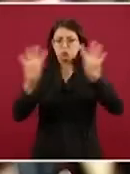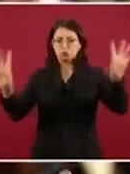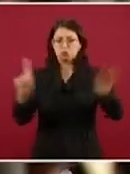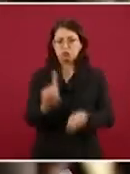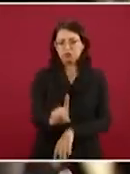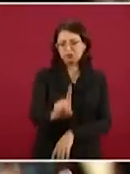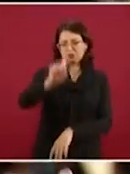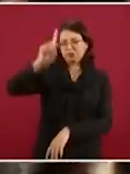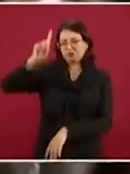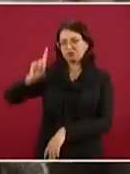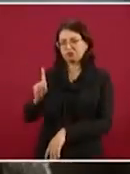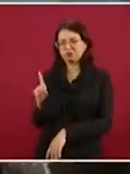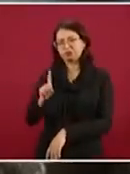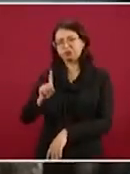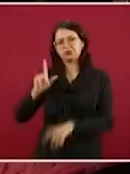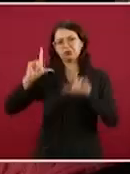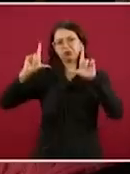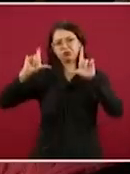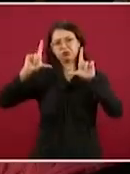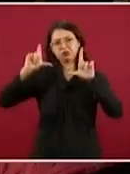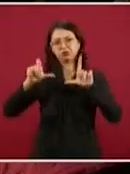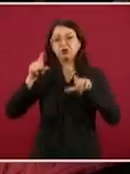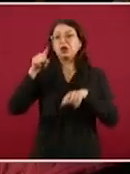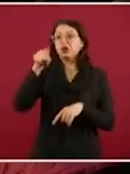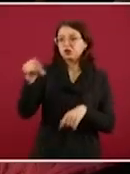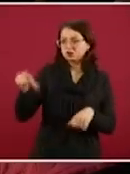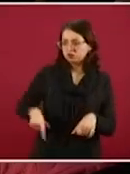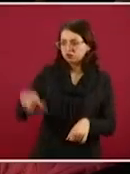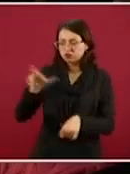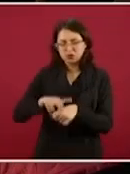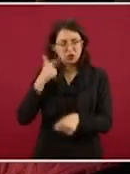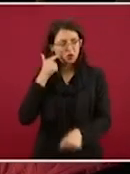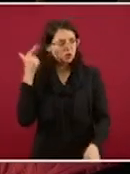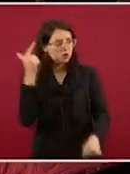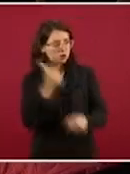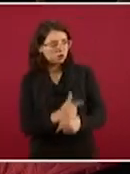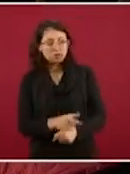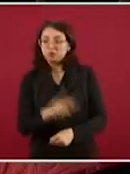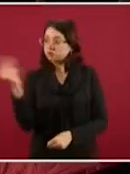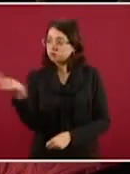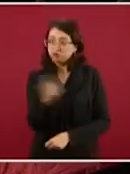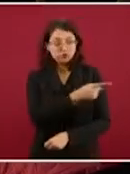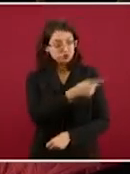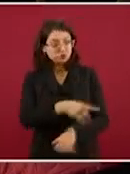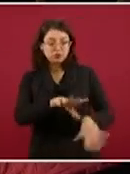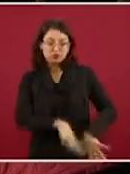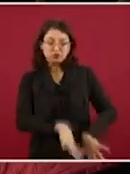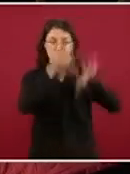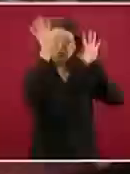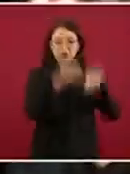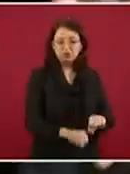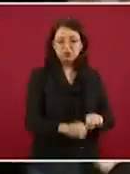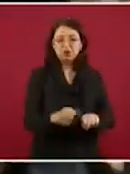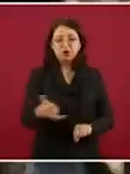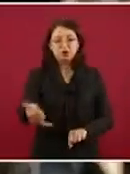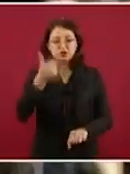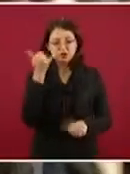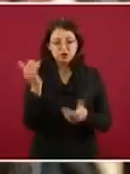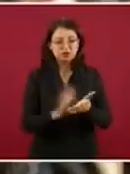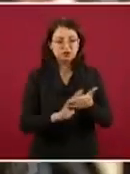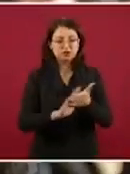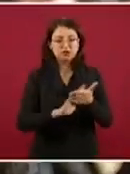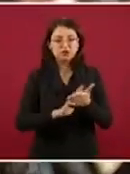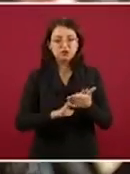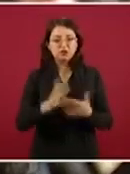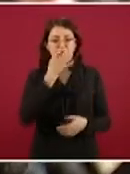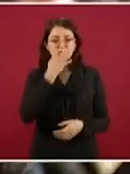gobernador gritó a sus escoltas que lo detuvieran, le quitaron el celular, le borraron las imágenes y el gobernador le gritó que era